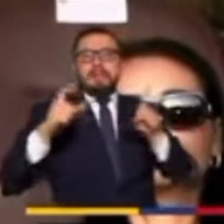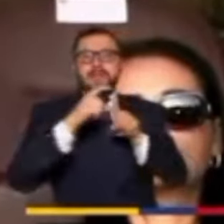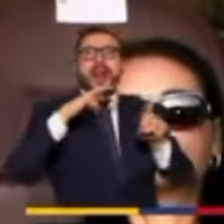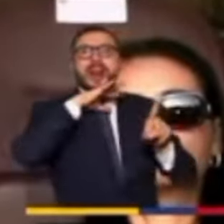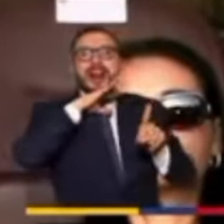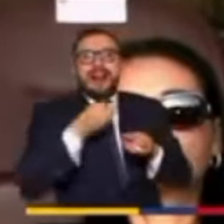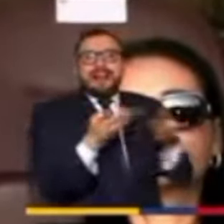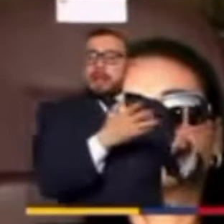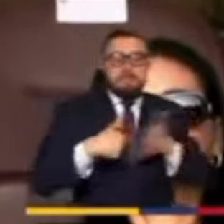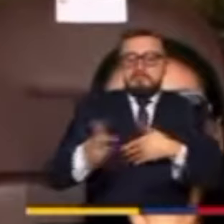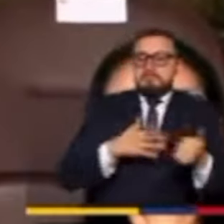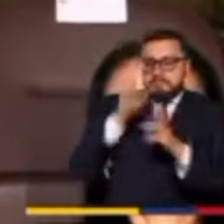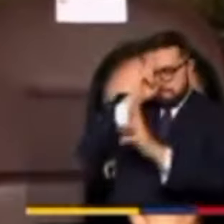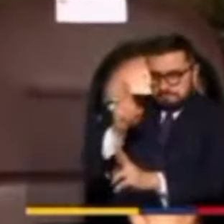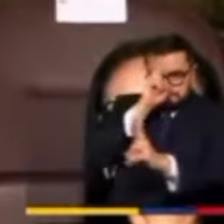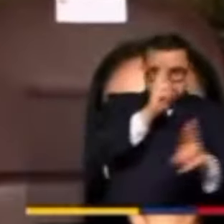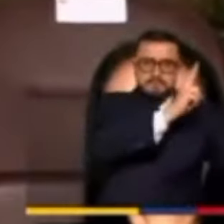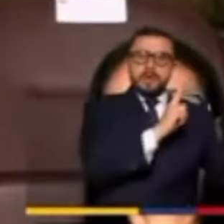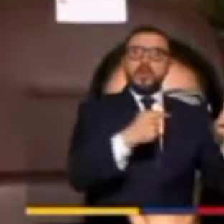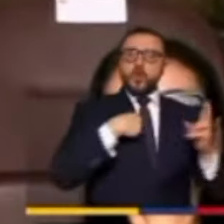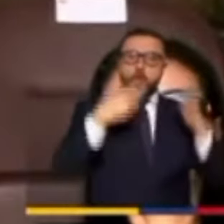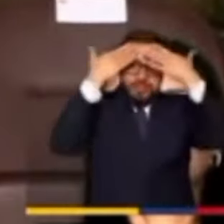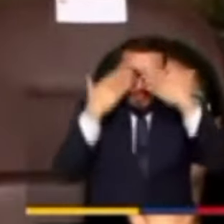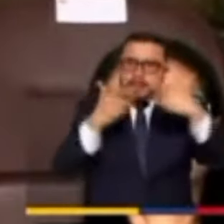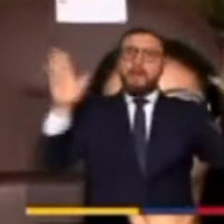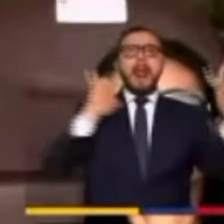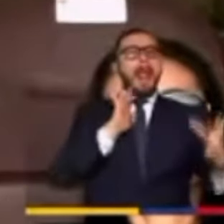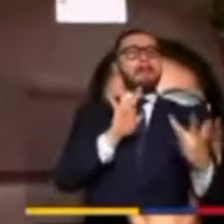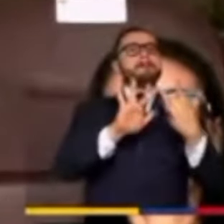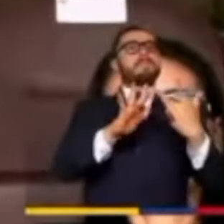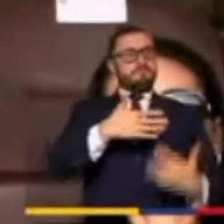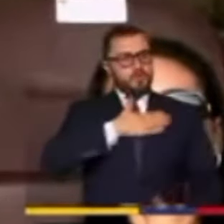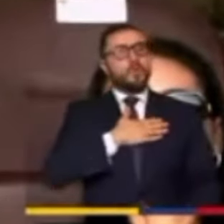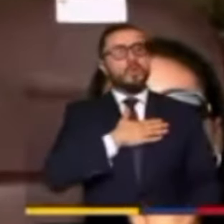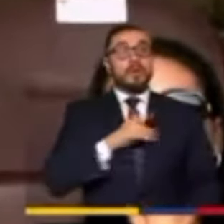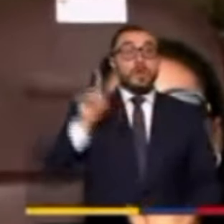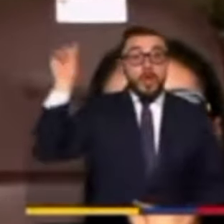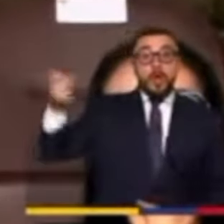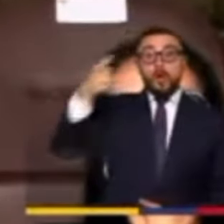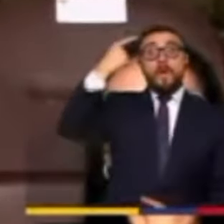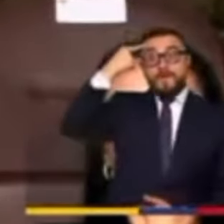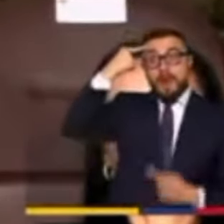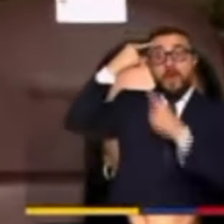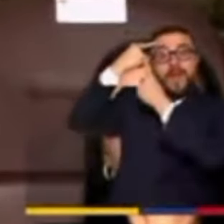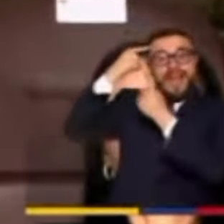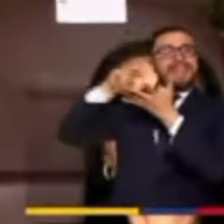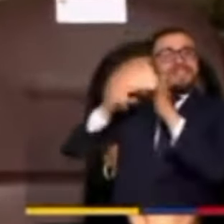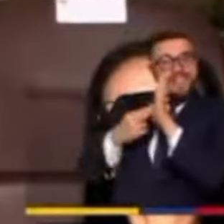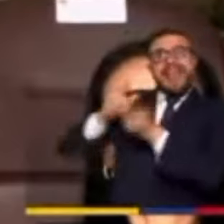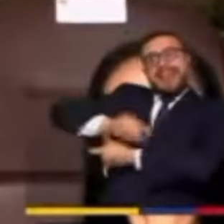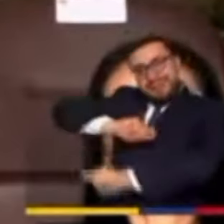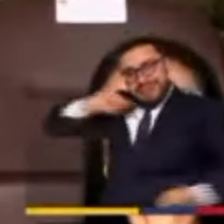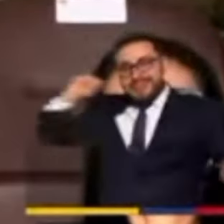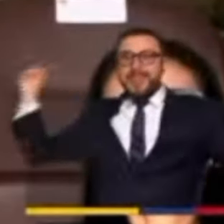nos insulten. Porque soy un demócrata y el gobierno es el gobierno